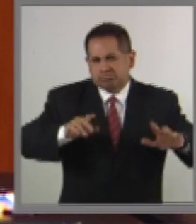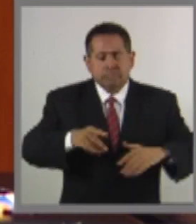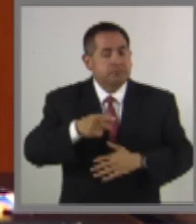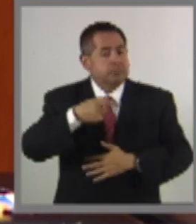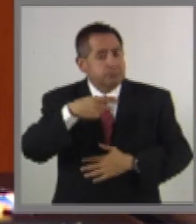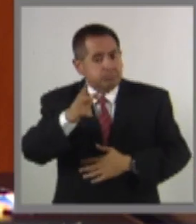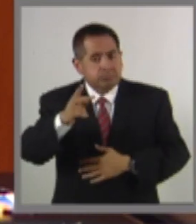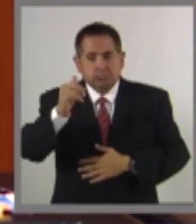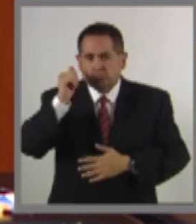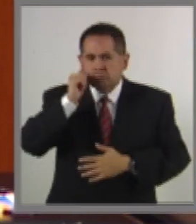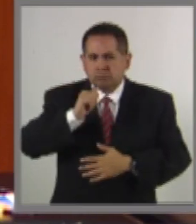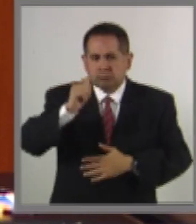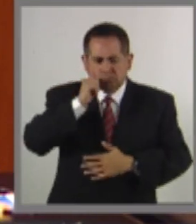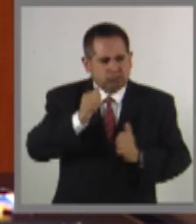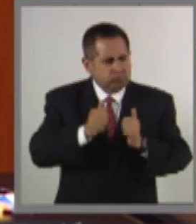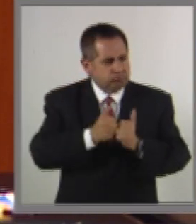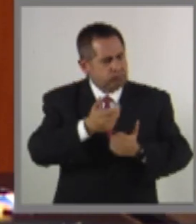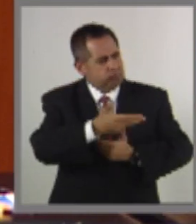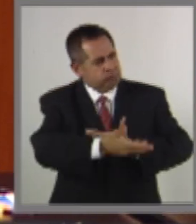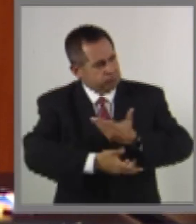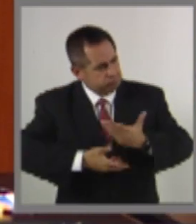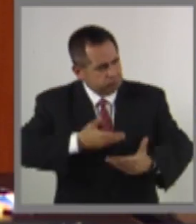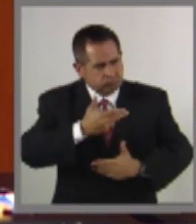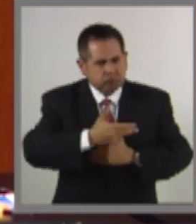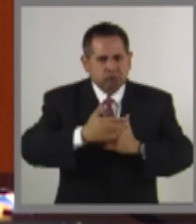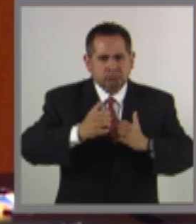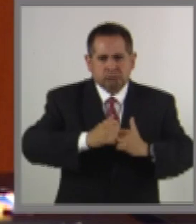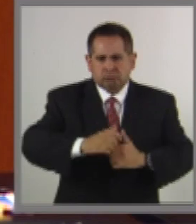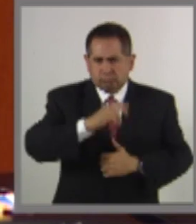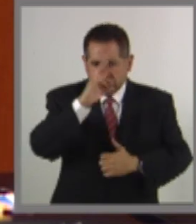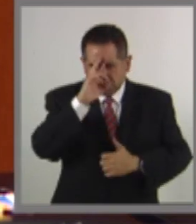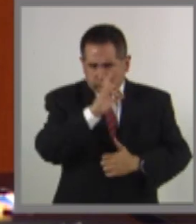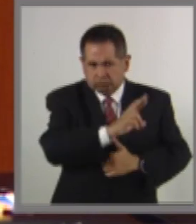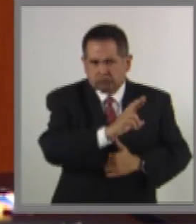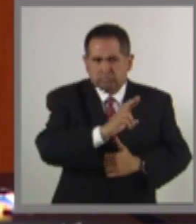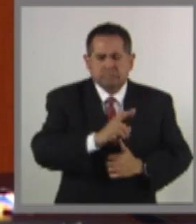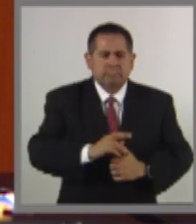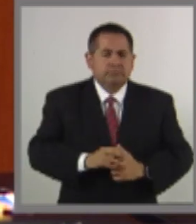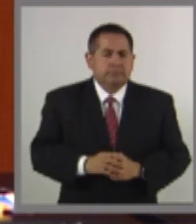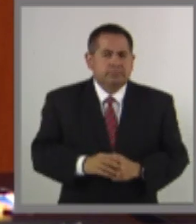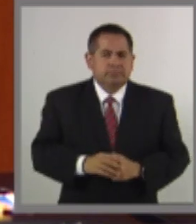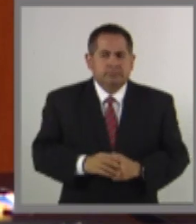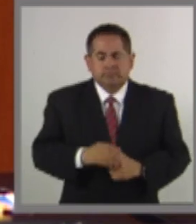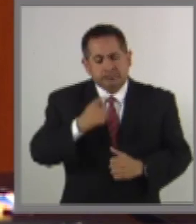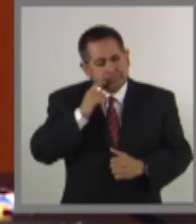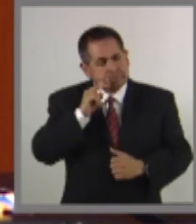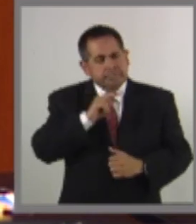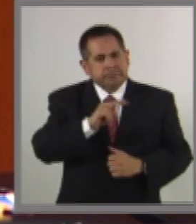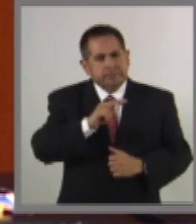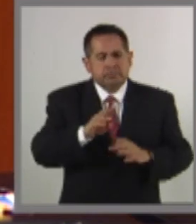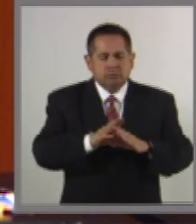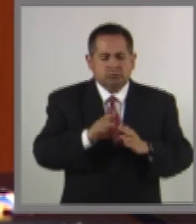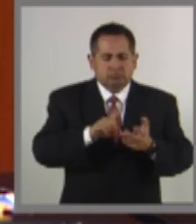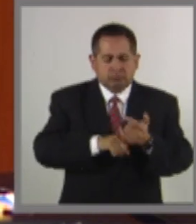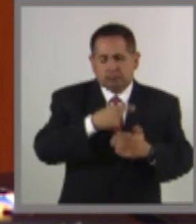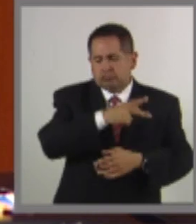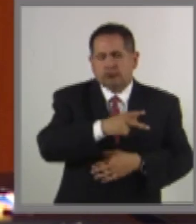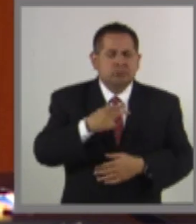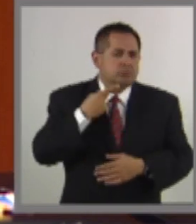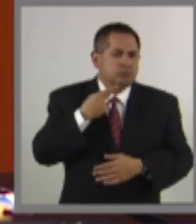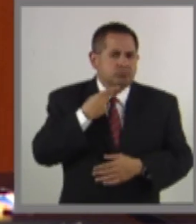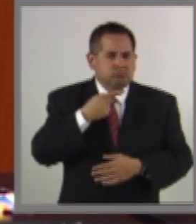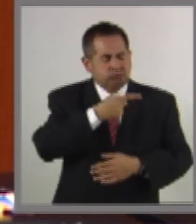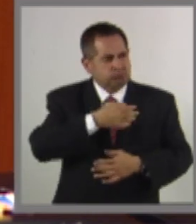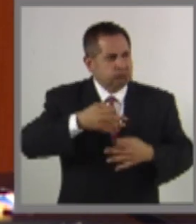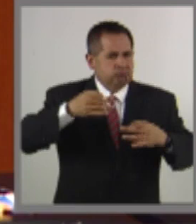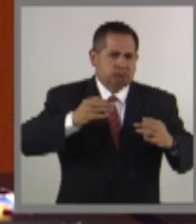siempre con cortesía y con respeto. Observamos en el político al